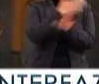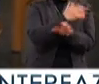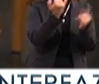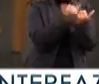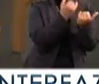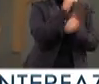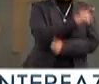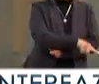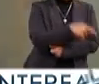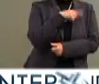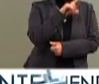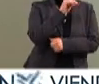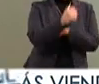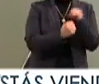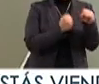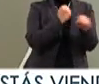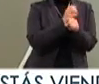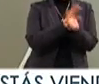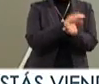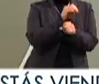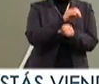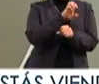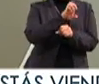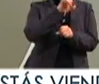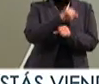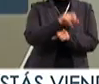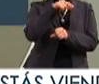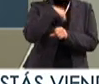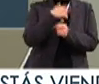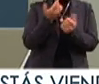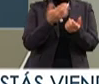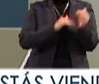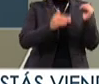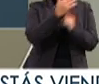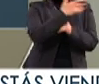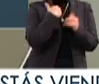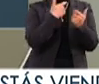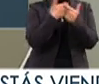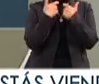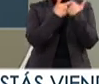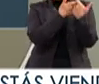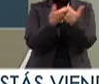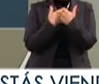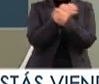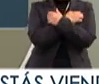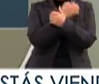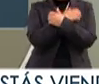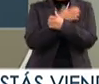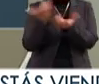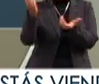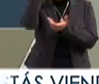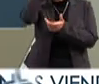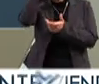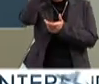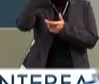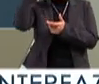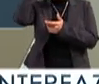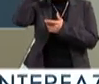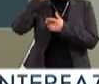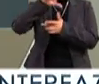durante 70 años, porque la OEI es el organismo decano y más antiguo de cooperación educativa, cultural y científica en América Latina.